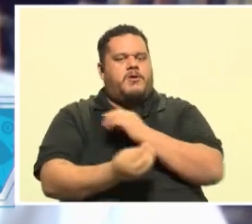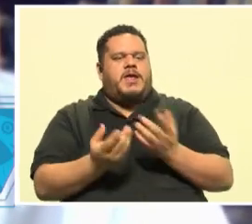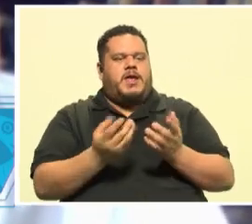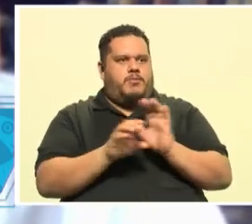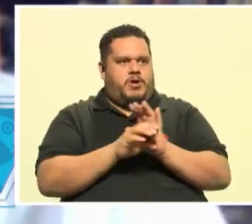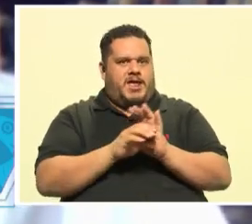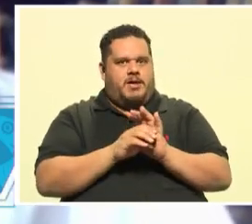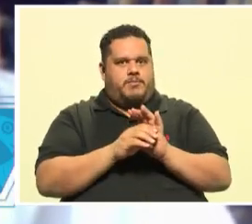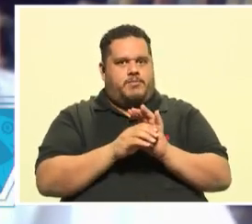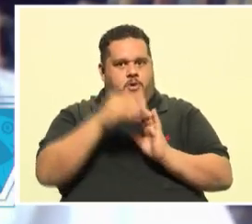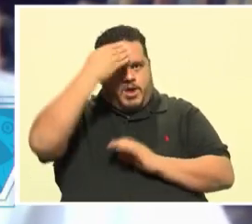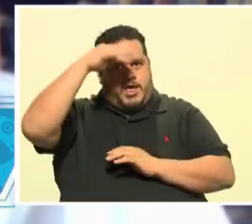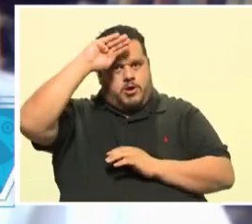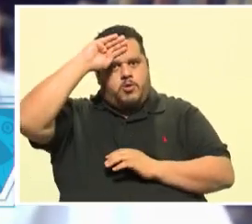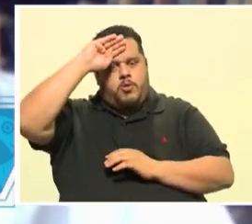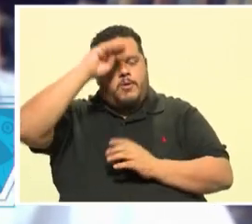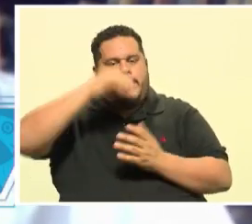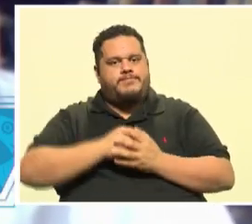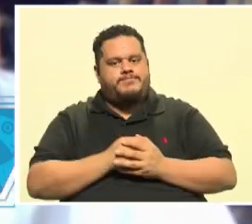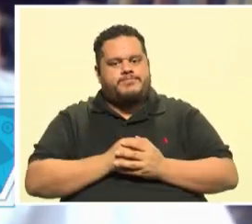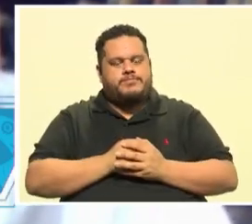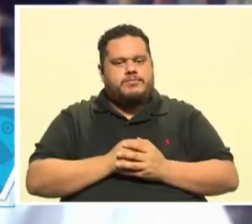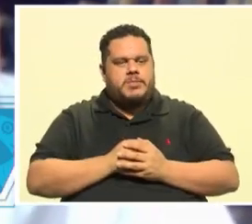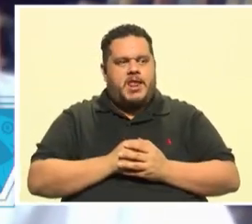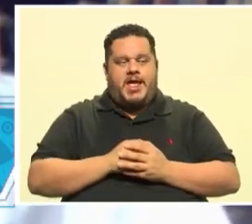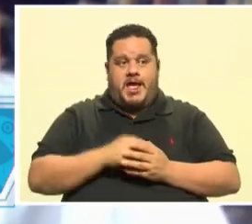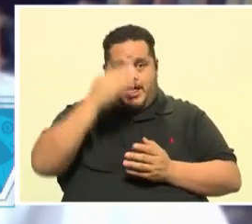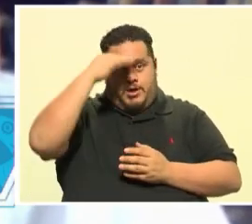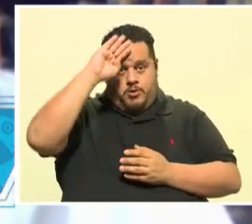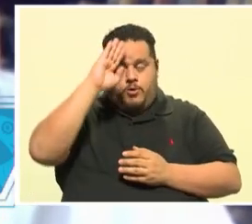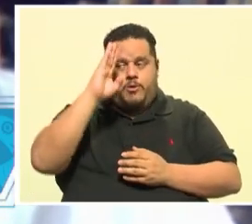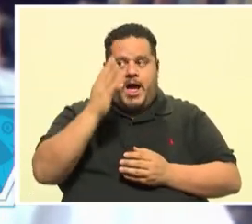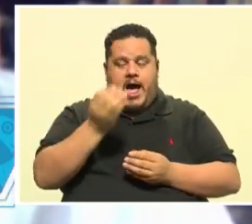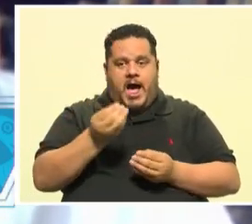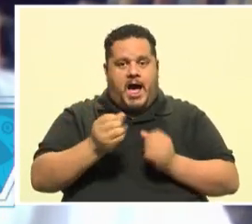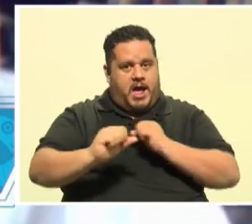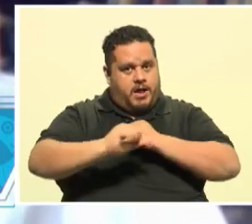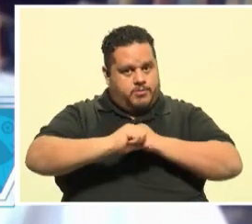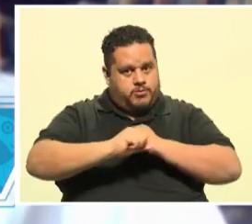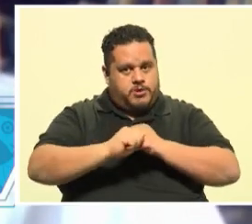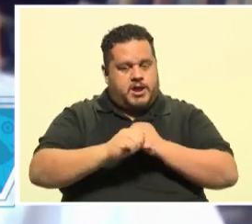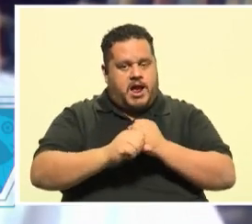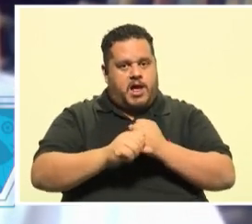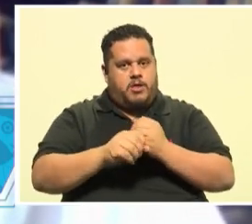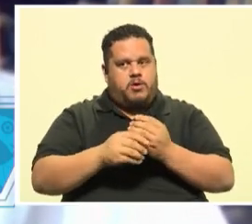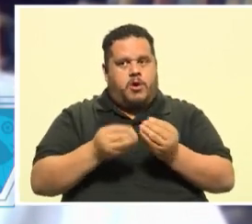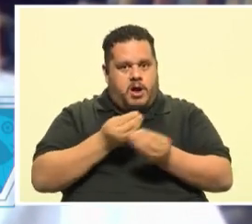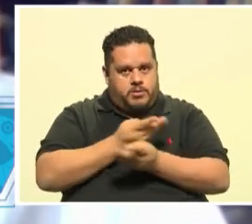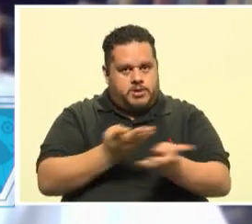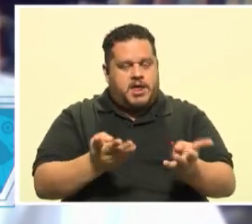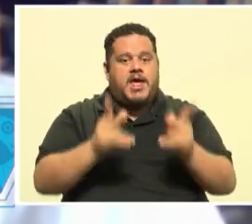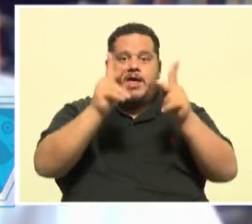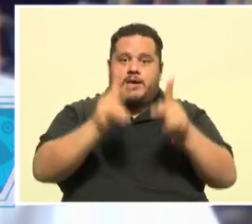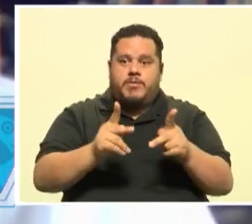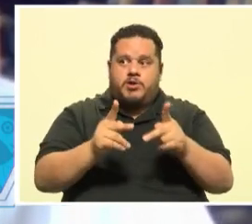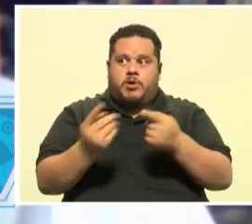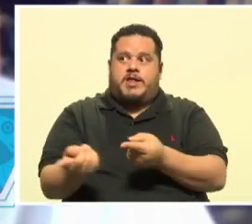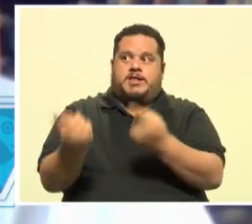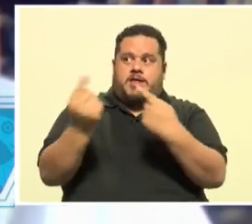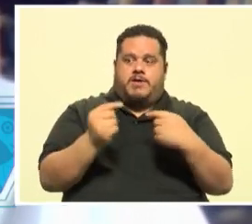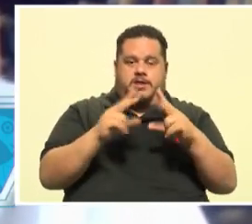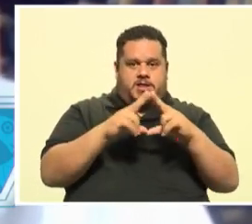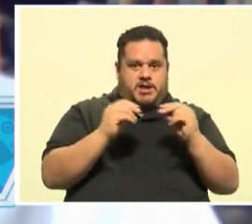Rica. Esa es la realidad de los presidios en El Salvador, y sin duda algo que podríamos, en